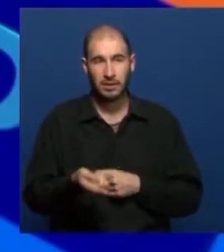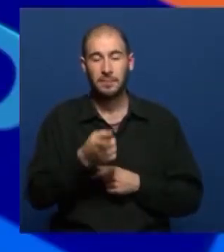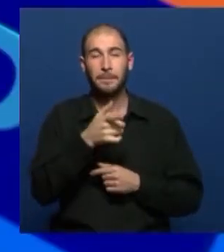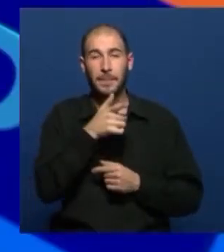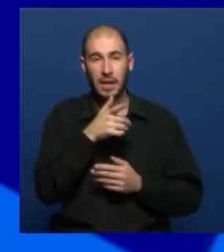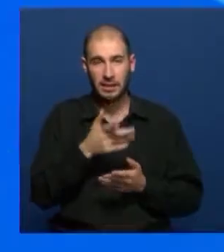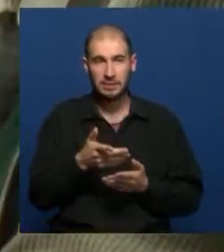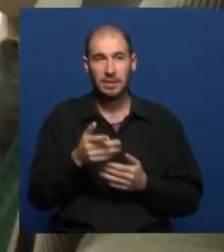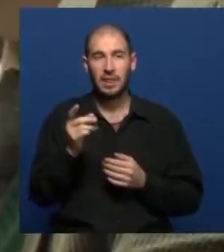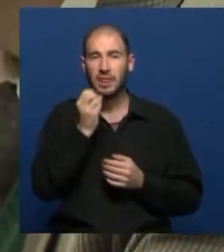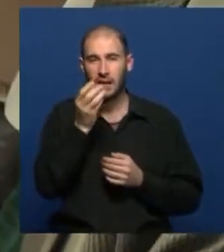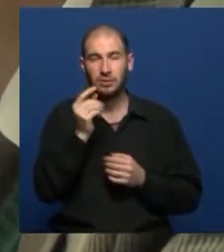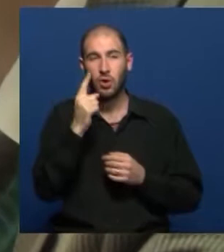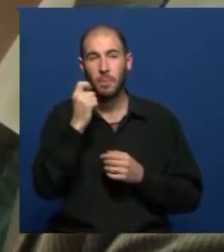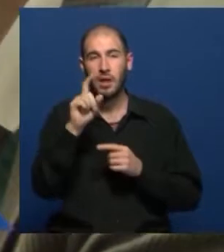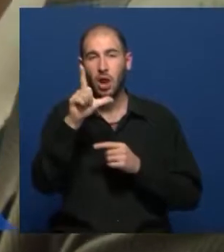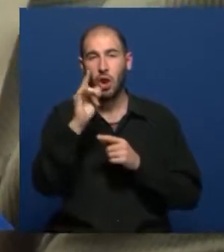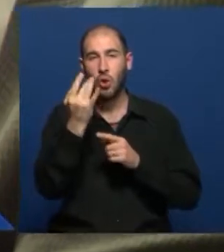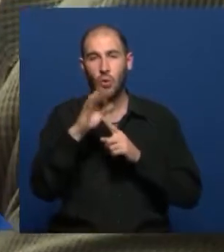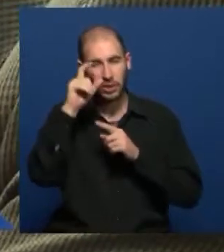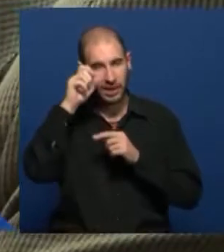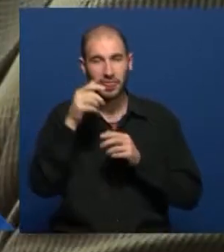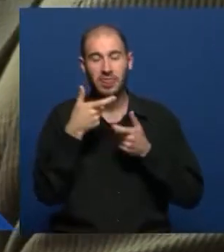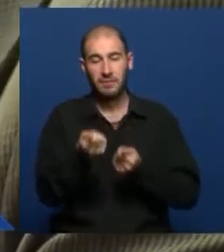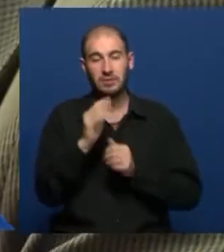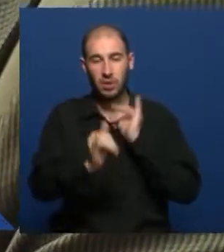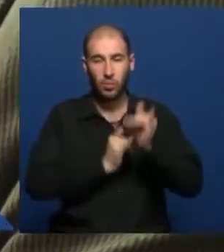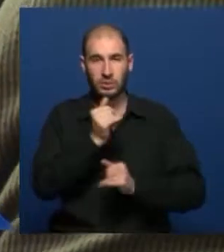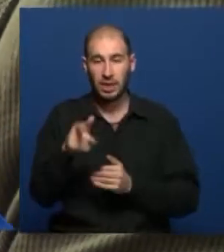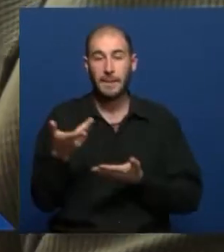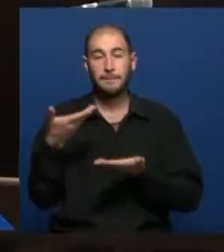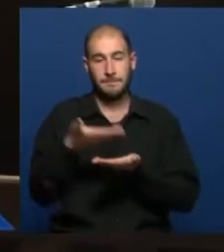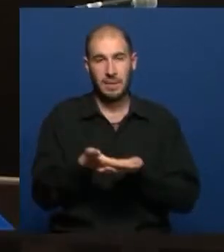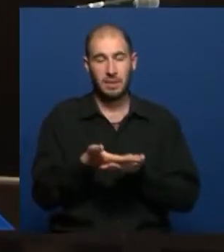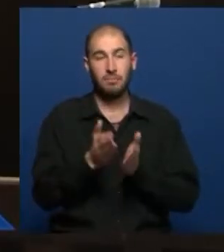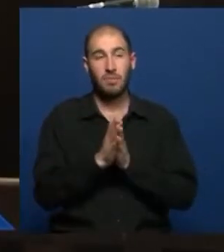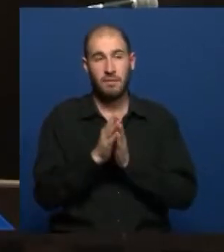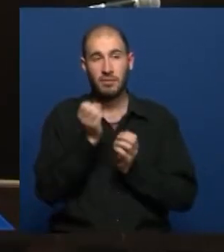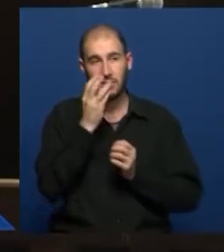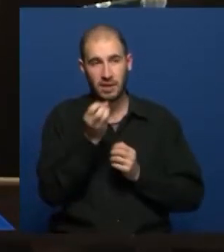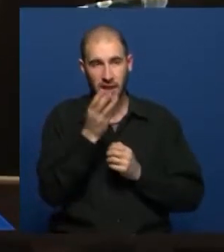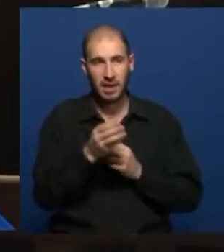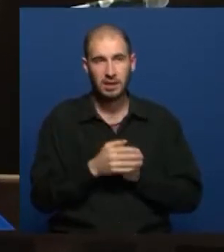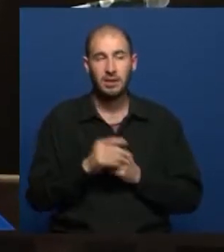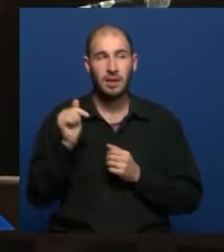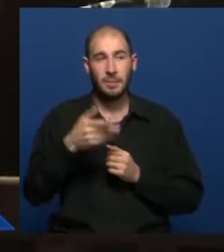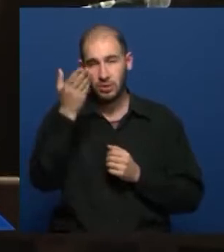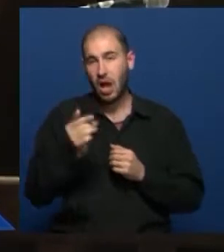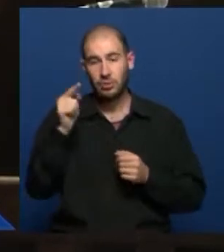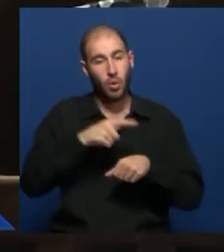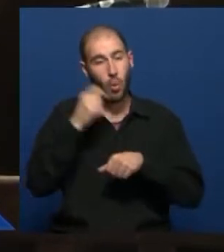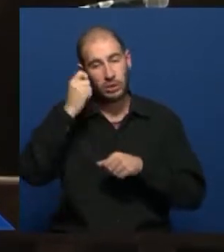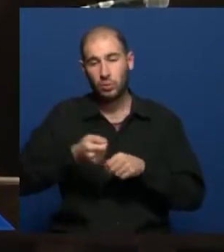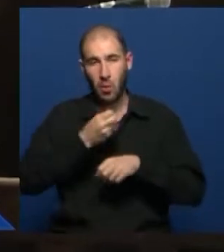estaría prevista la declaración de acción mariano luque la defensa adelantó que pidió la posibilidad declarar que una posibilidad que tiene imputado en todo el